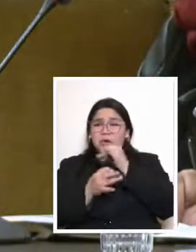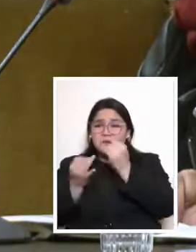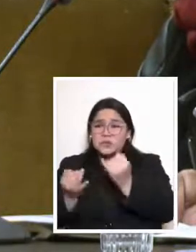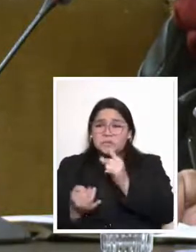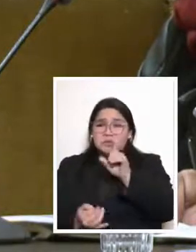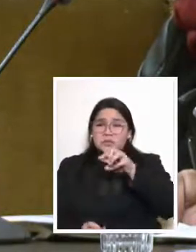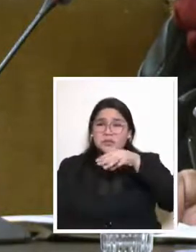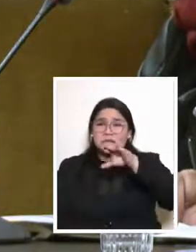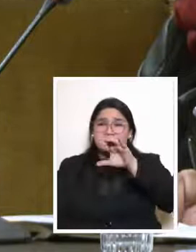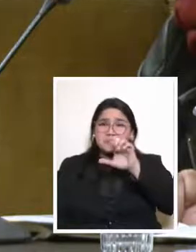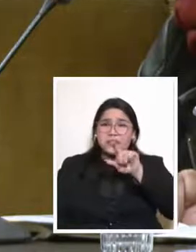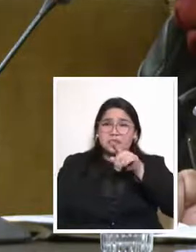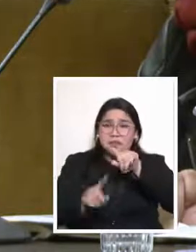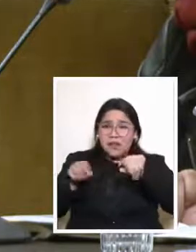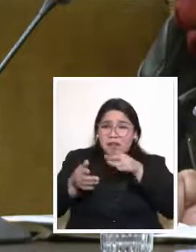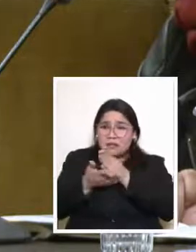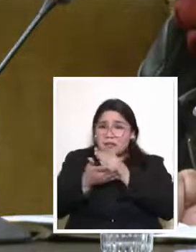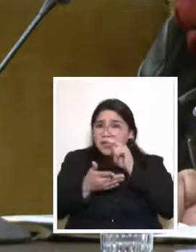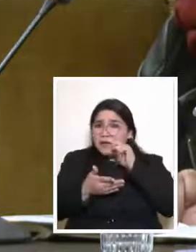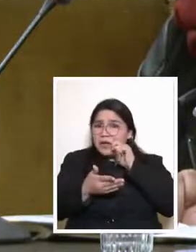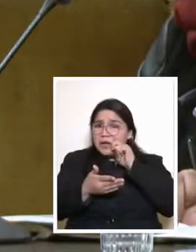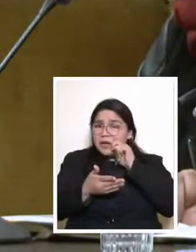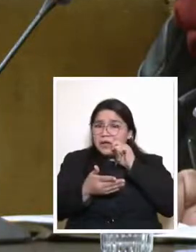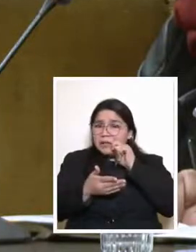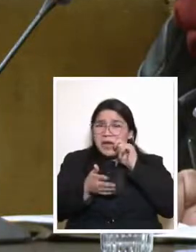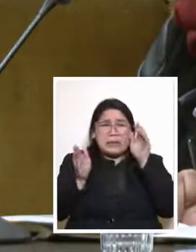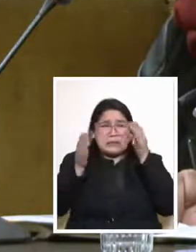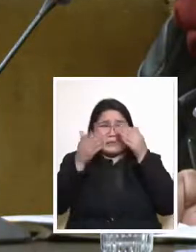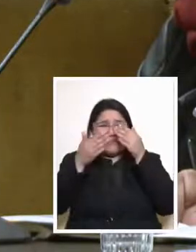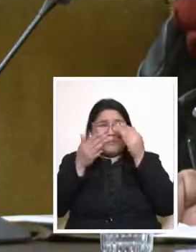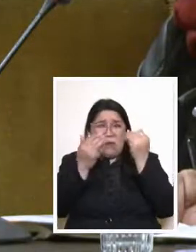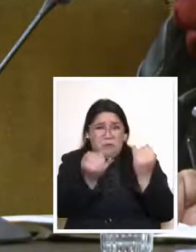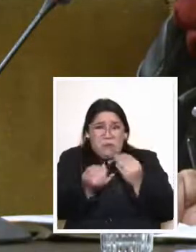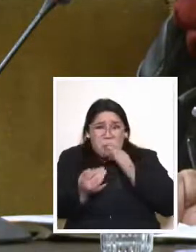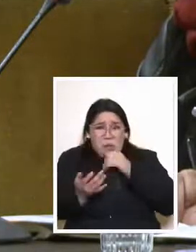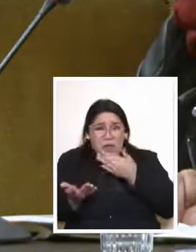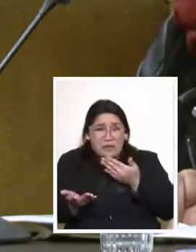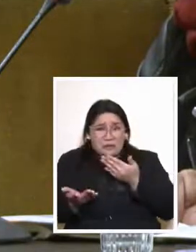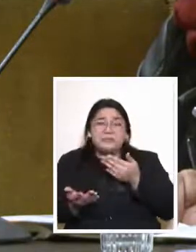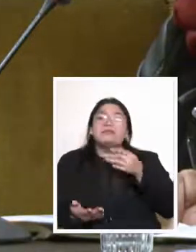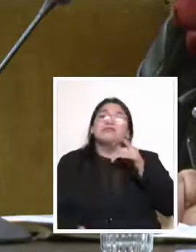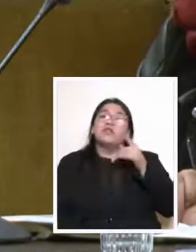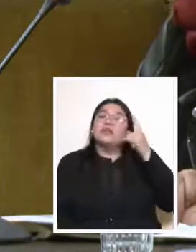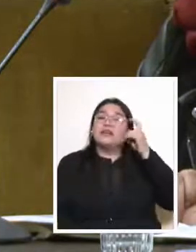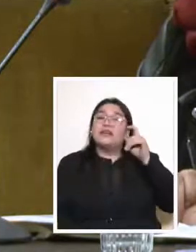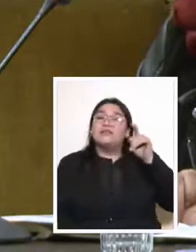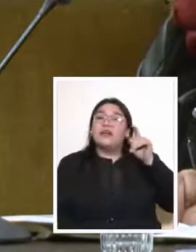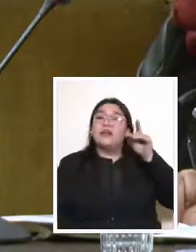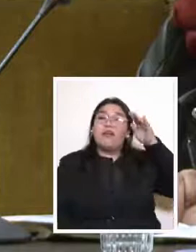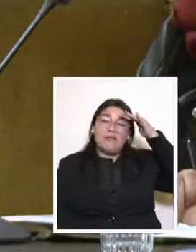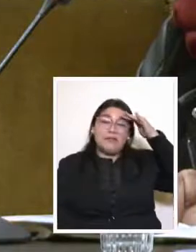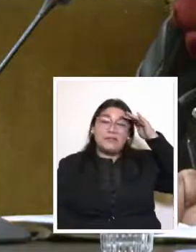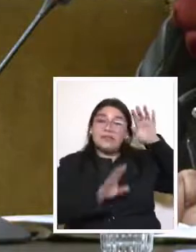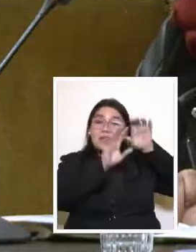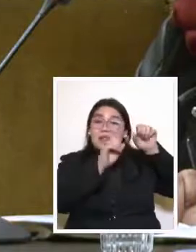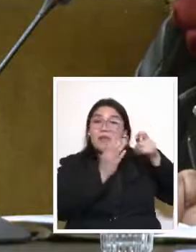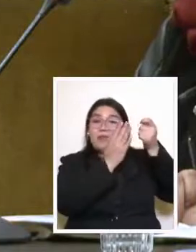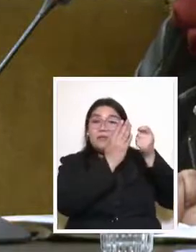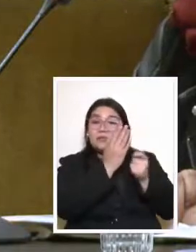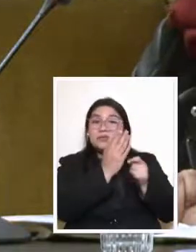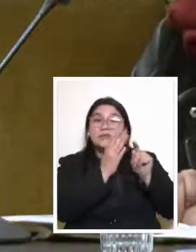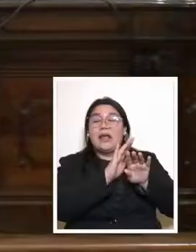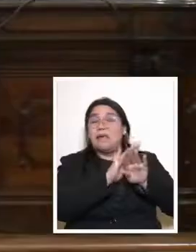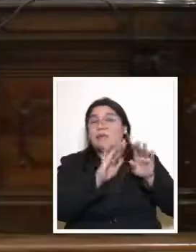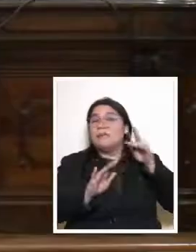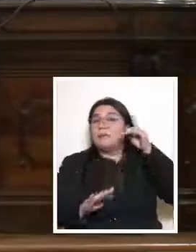clase? Creo que tenemos que dejar de confiar en esos sistemas y empezar a confiar en las personas y en el capital profesional de los docentes. O confiar quizás